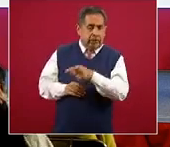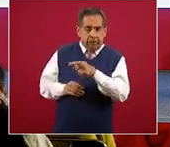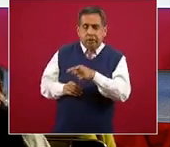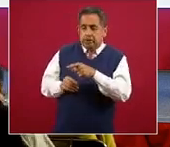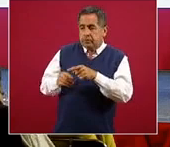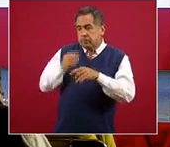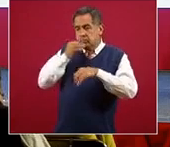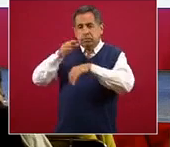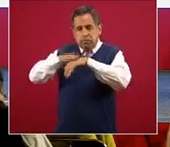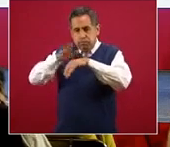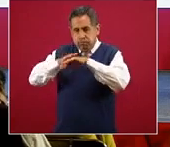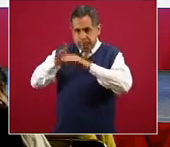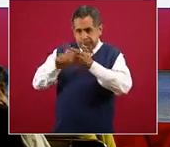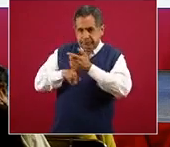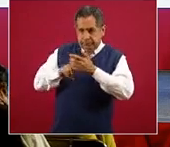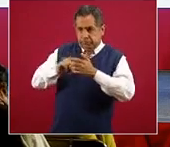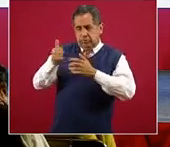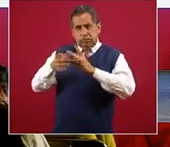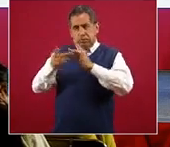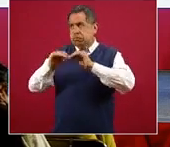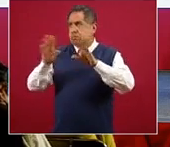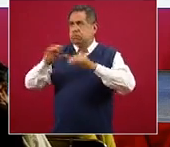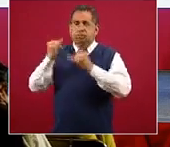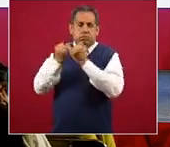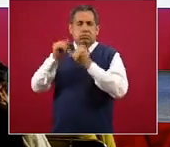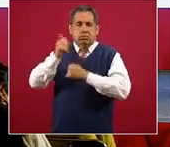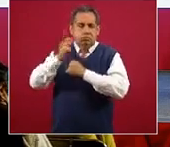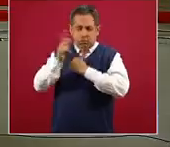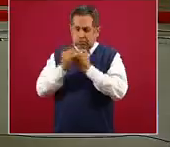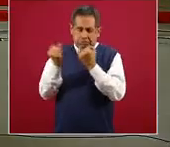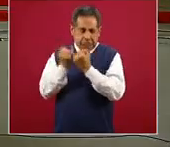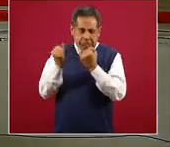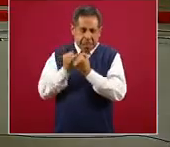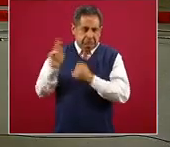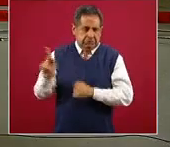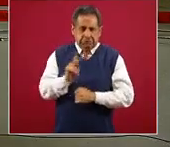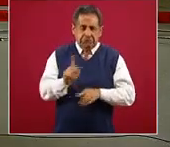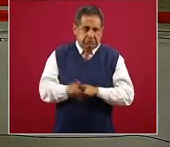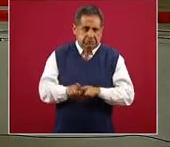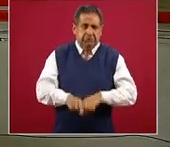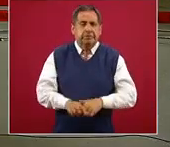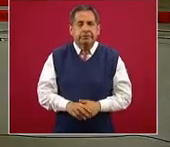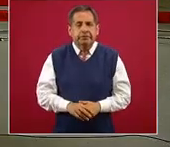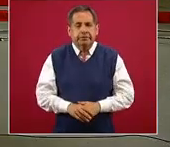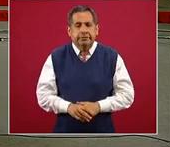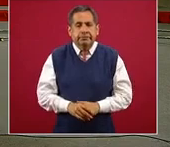se ha reportado también en otros países. La que sigue, por favor.